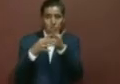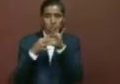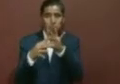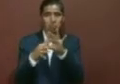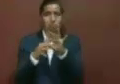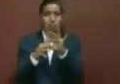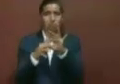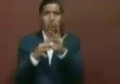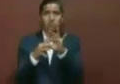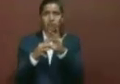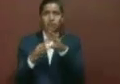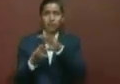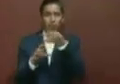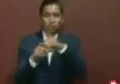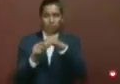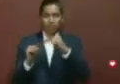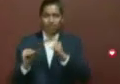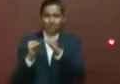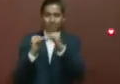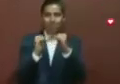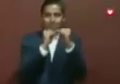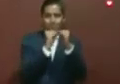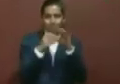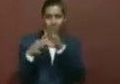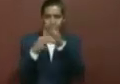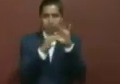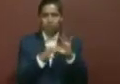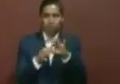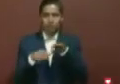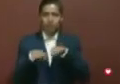con todas las instituciones,